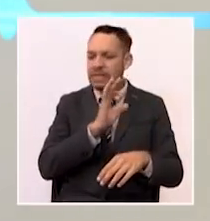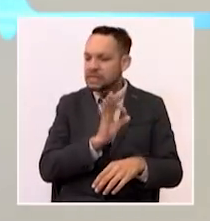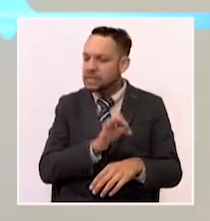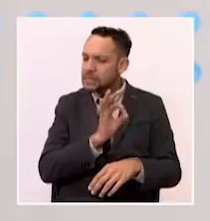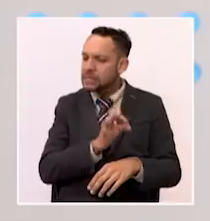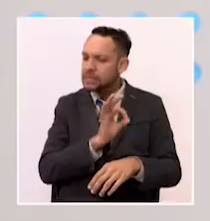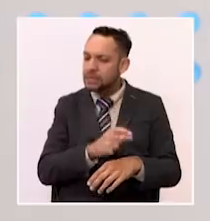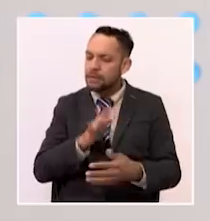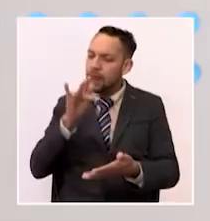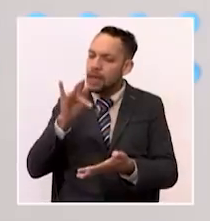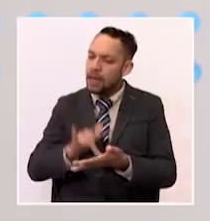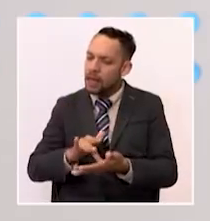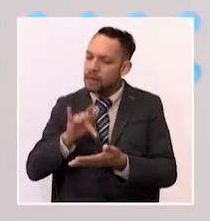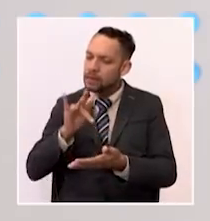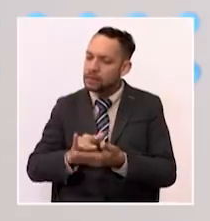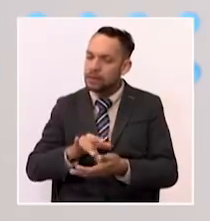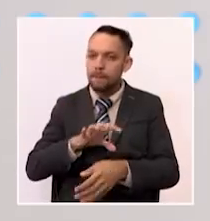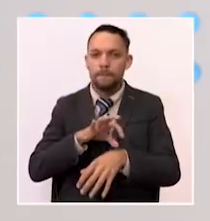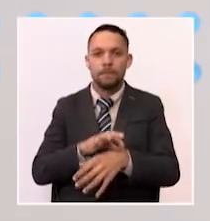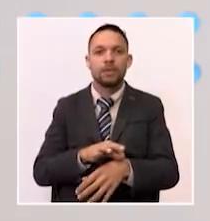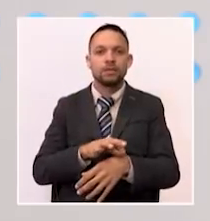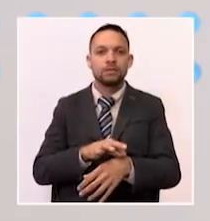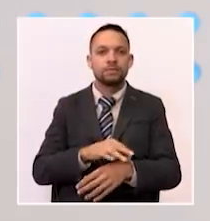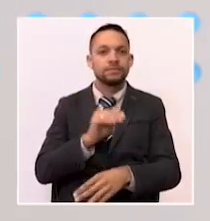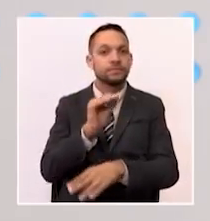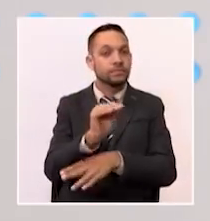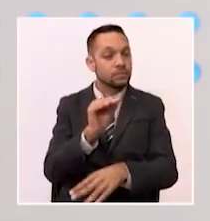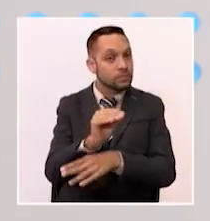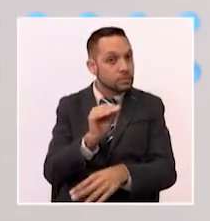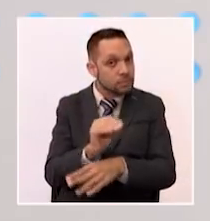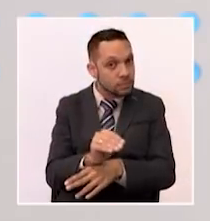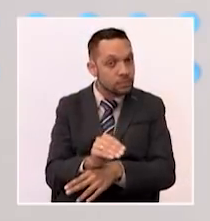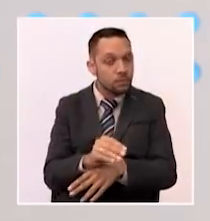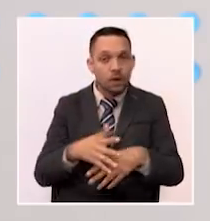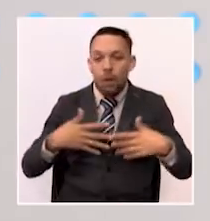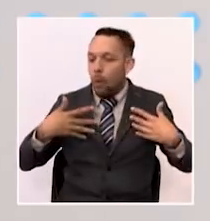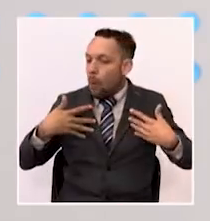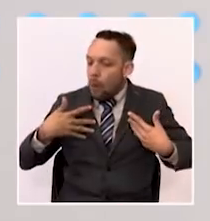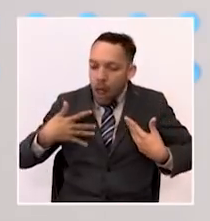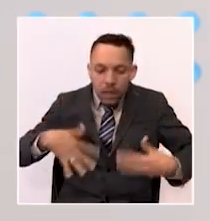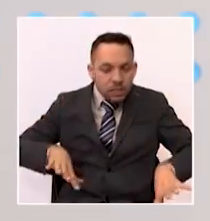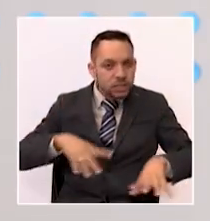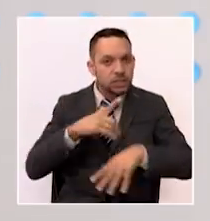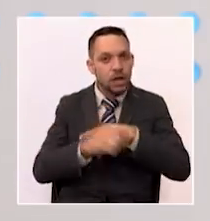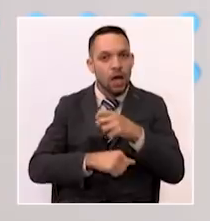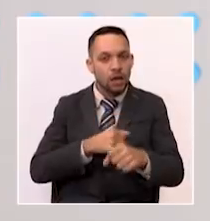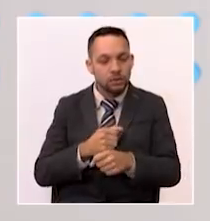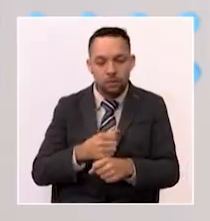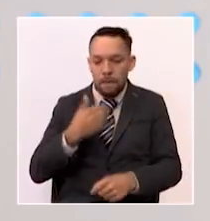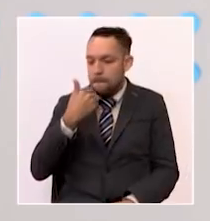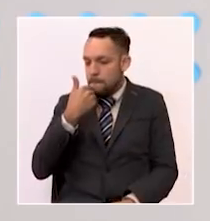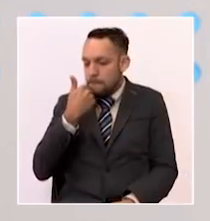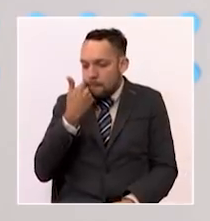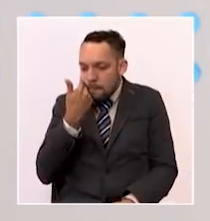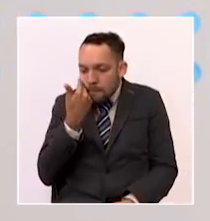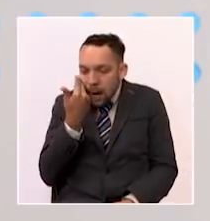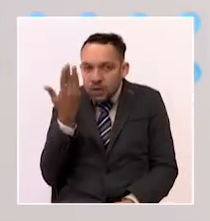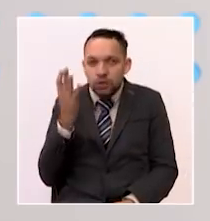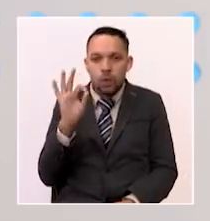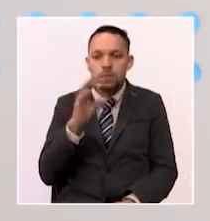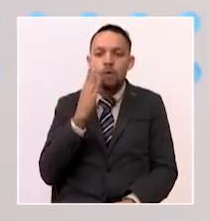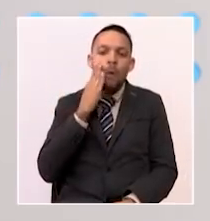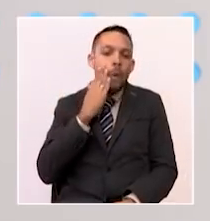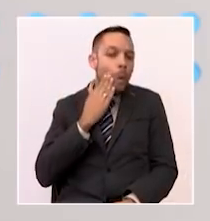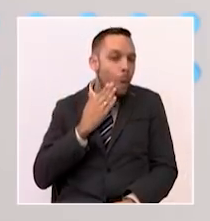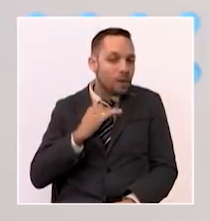siempre. No, y recalcar también a las señoras, sea de cualquier edad, sobre todo a las señoras mayores, que es mejor consultar